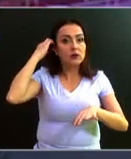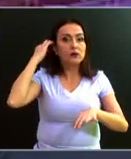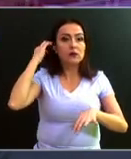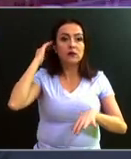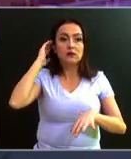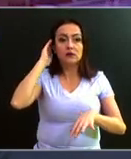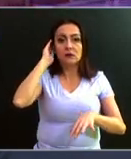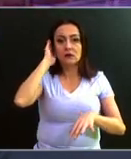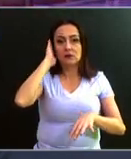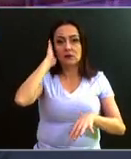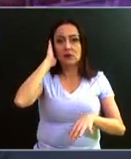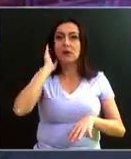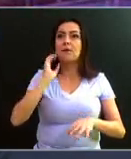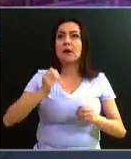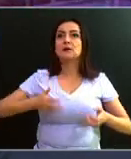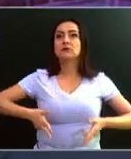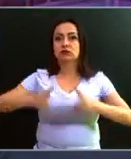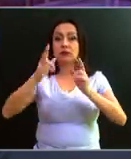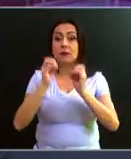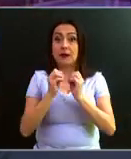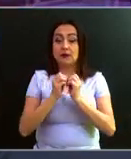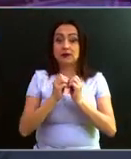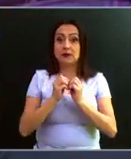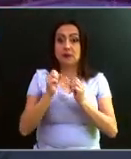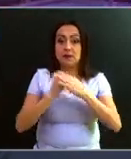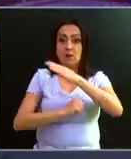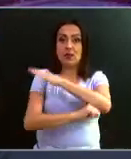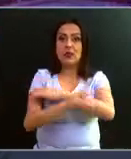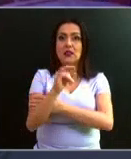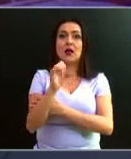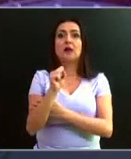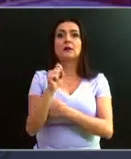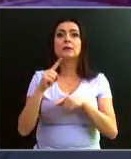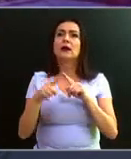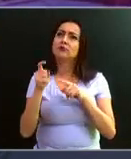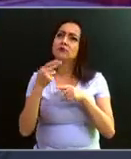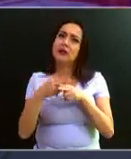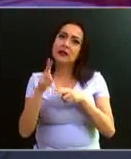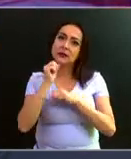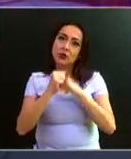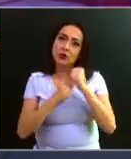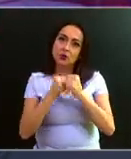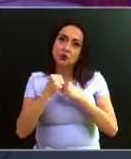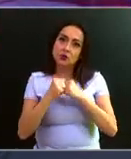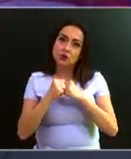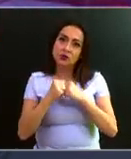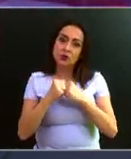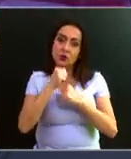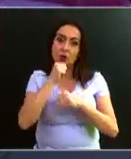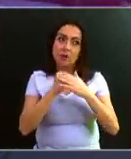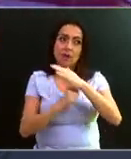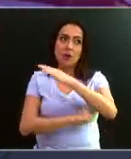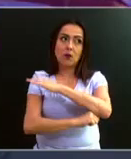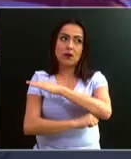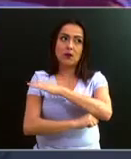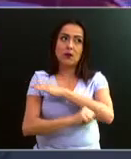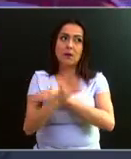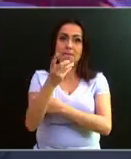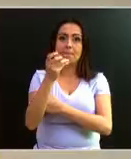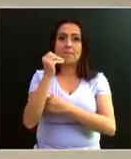Entre ellas, abrir más carriles, por lo menos en el puente de Taras, mientras se construye un puente